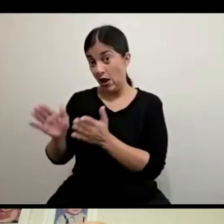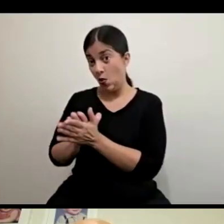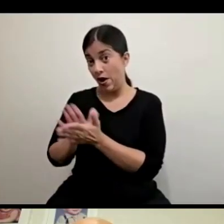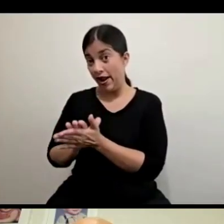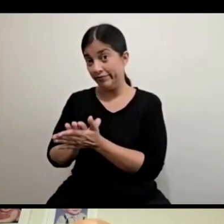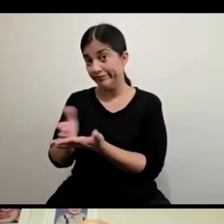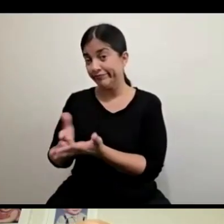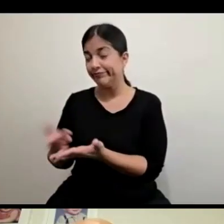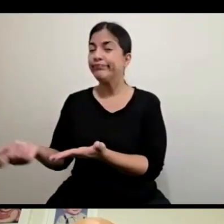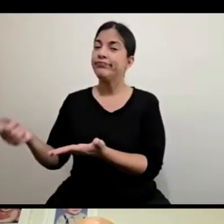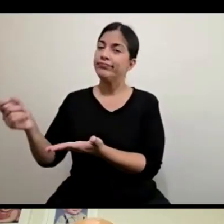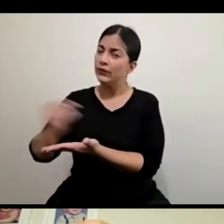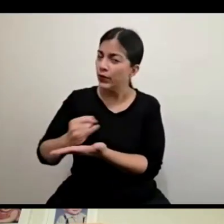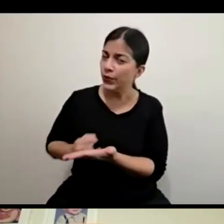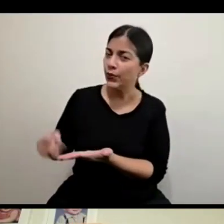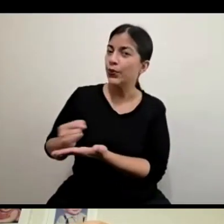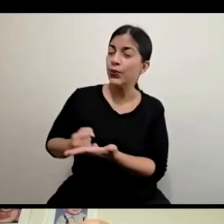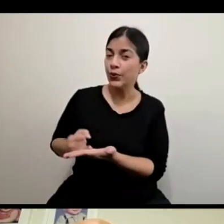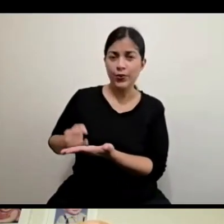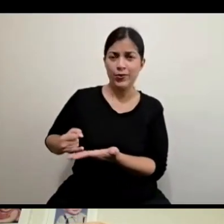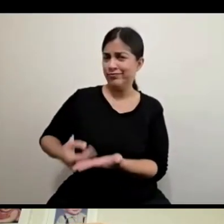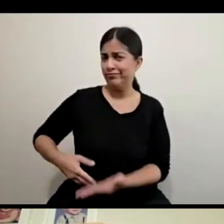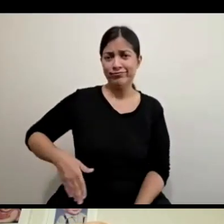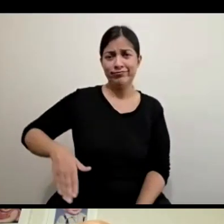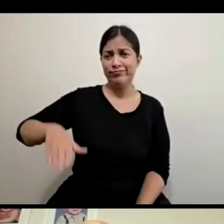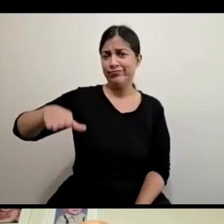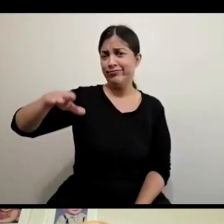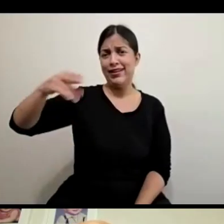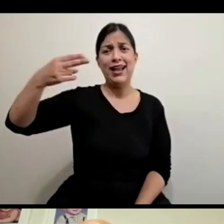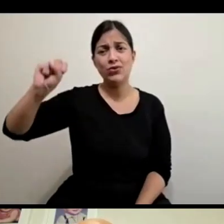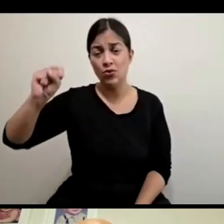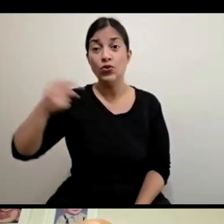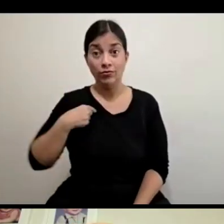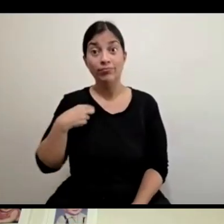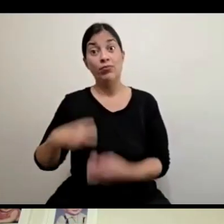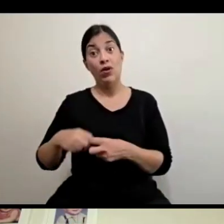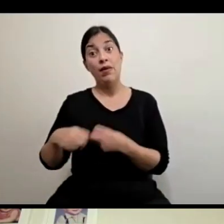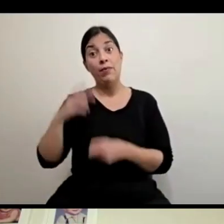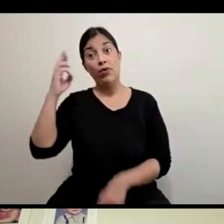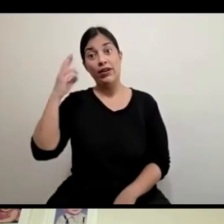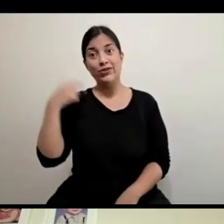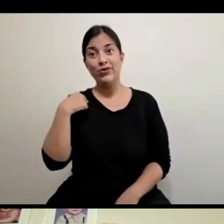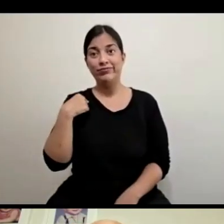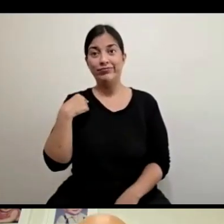toda mi escuela, hasta la escuela superior, bastantes problemas que tuve con las monjas por eso, me cogían dibujando.